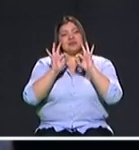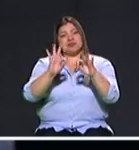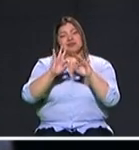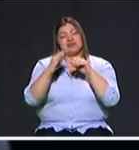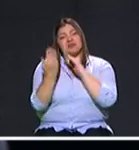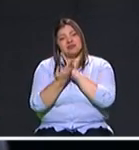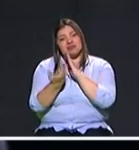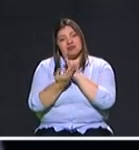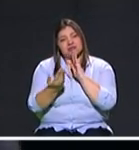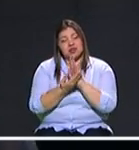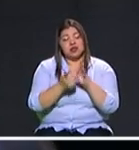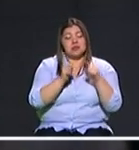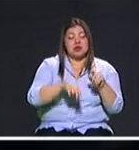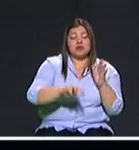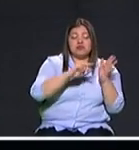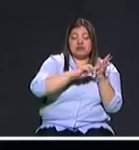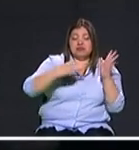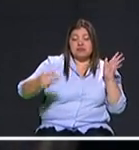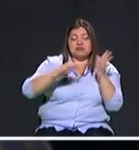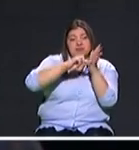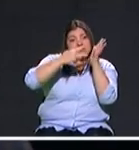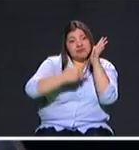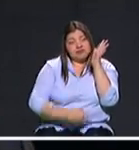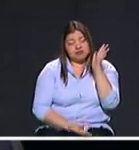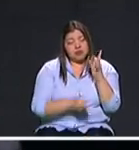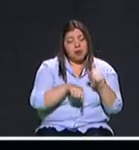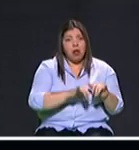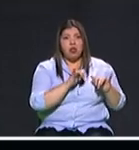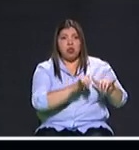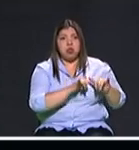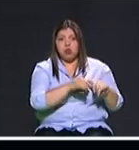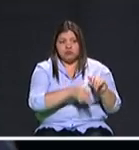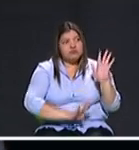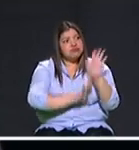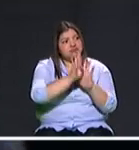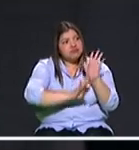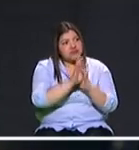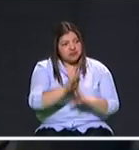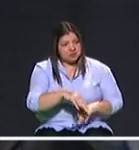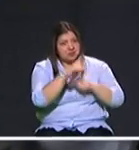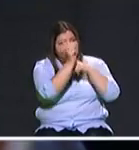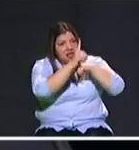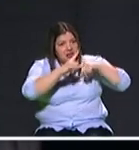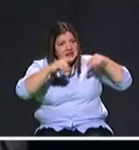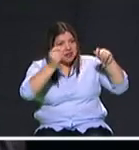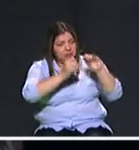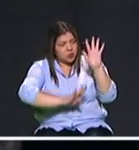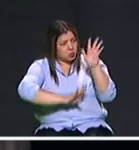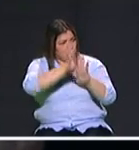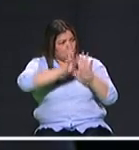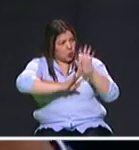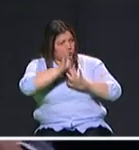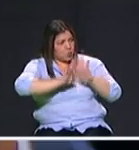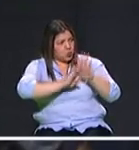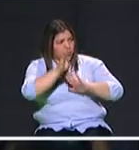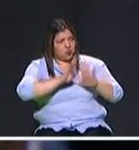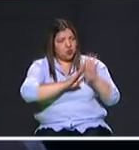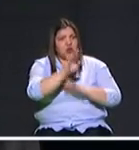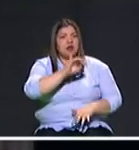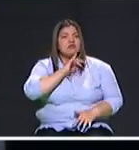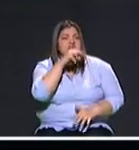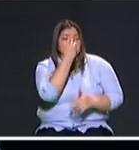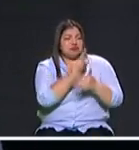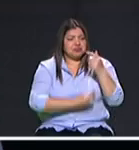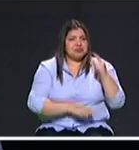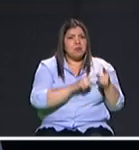técnicas y tecnológicas las llevaremos a un altísimo nivel vamos a hacer de élite de élite m1 en haití una institución capaz